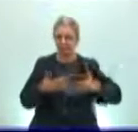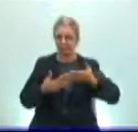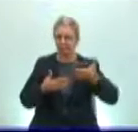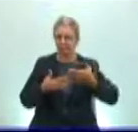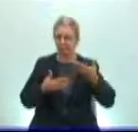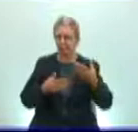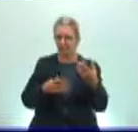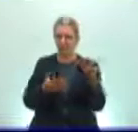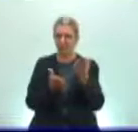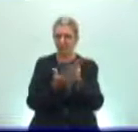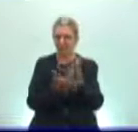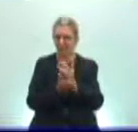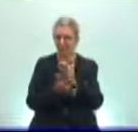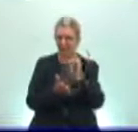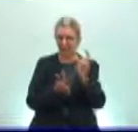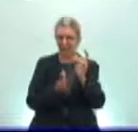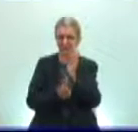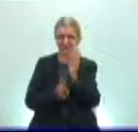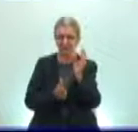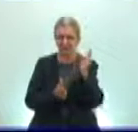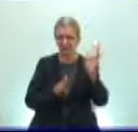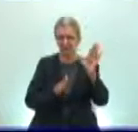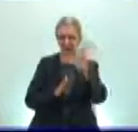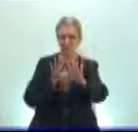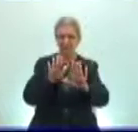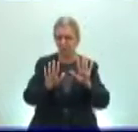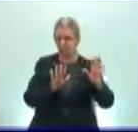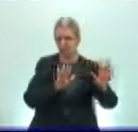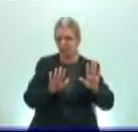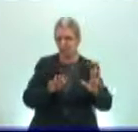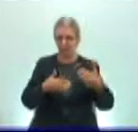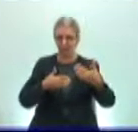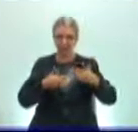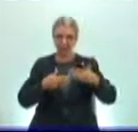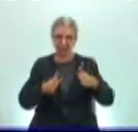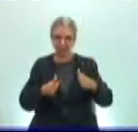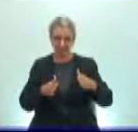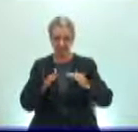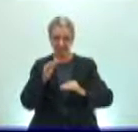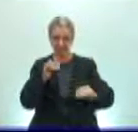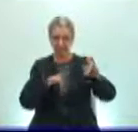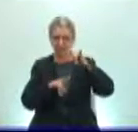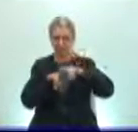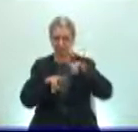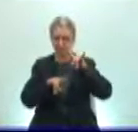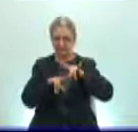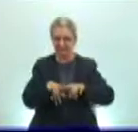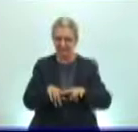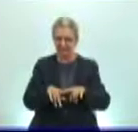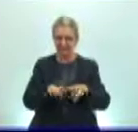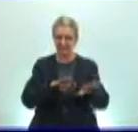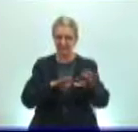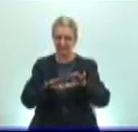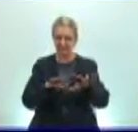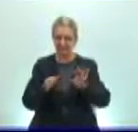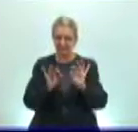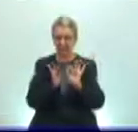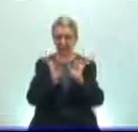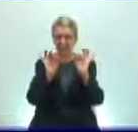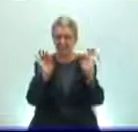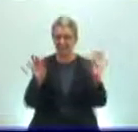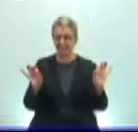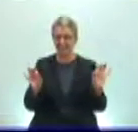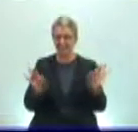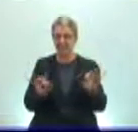escuelas, bibliotecas y museos. Y se abrieron centros superiores de enseñanza para la preparación de